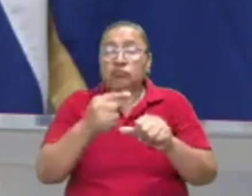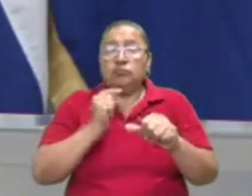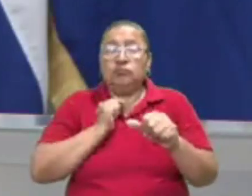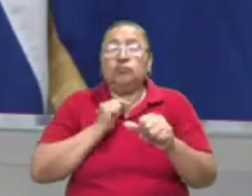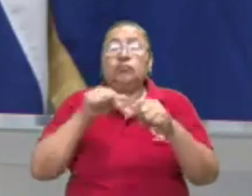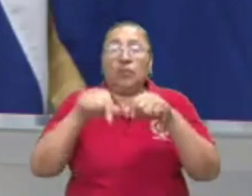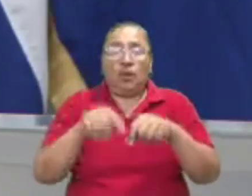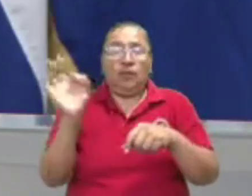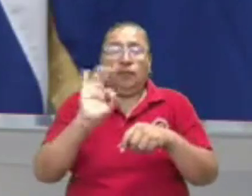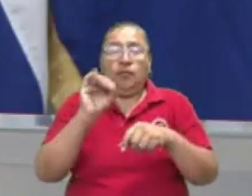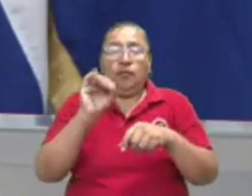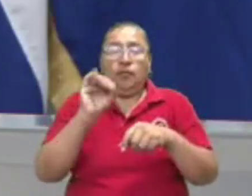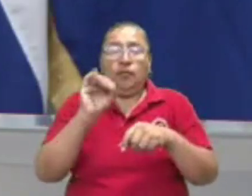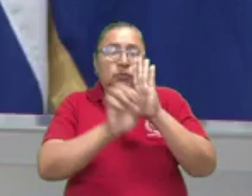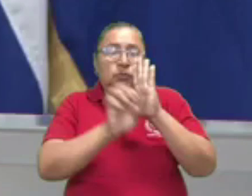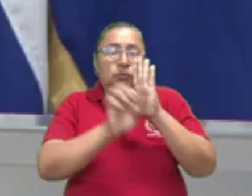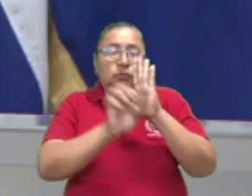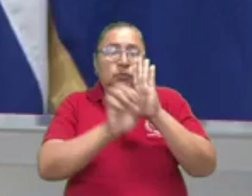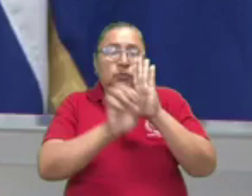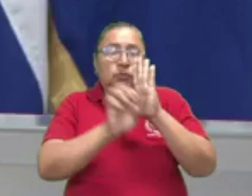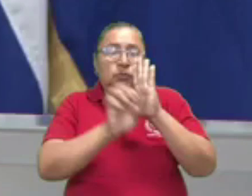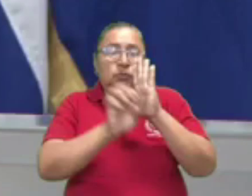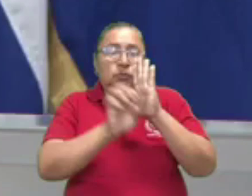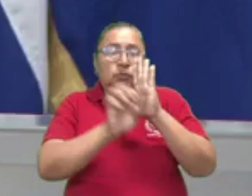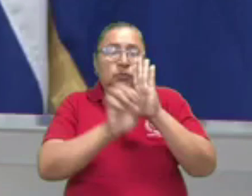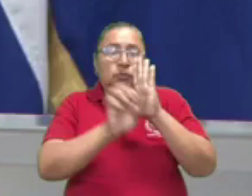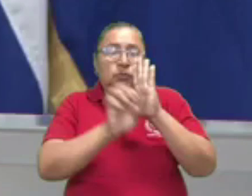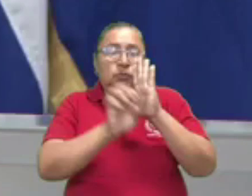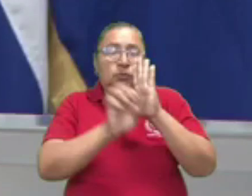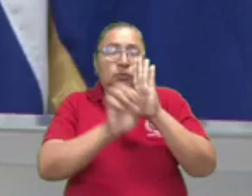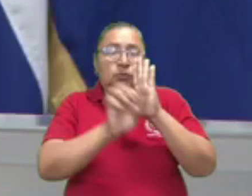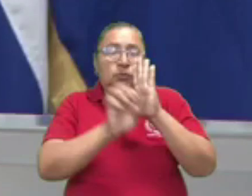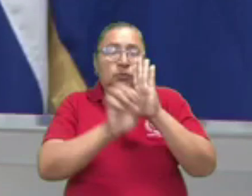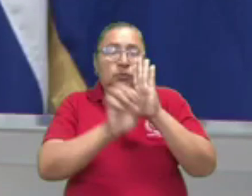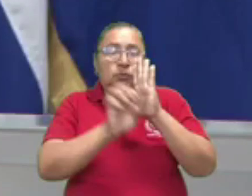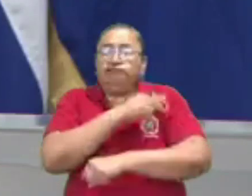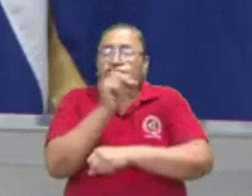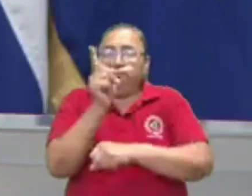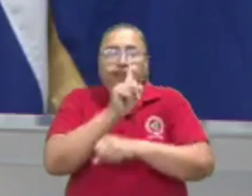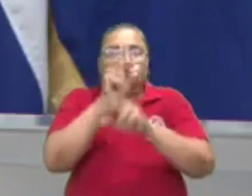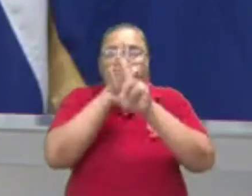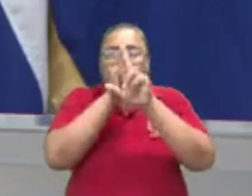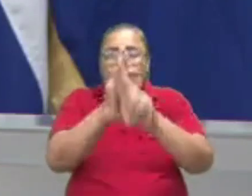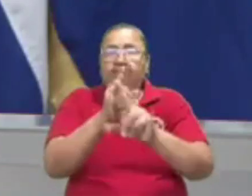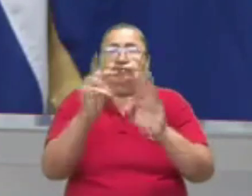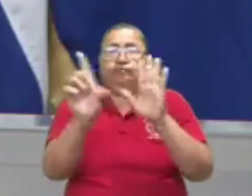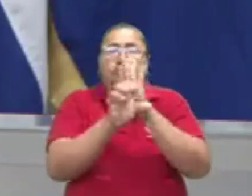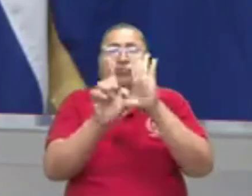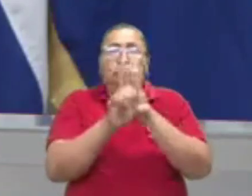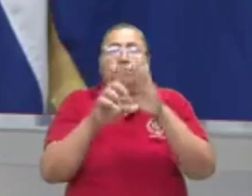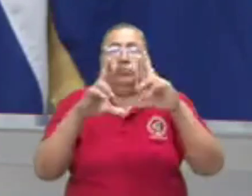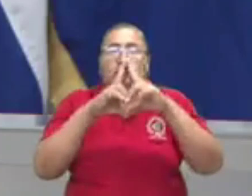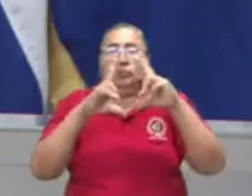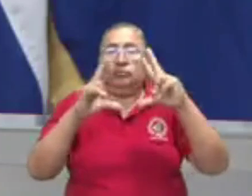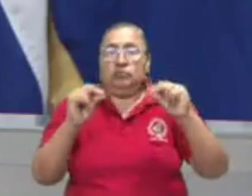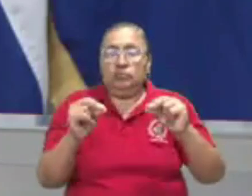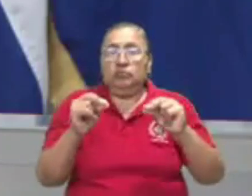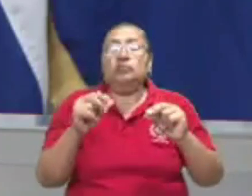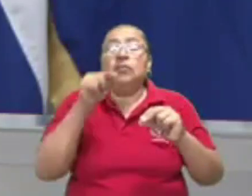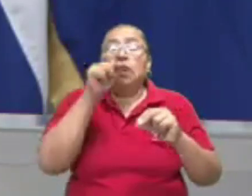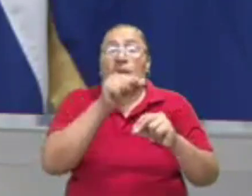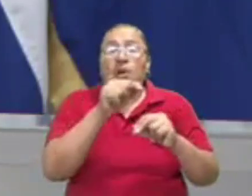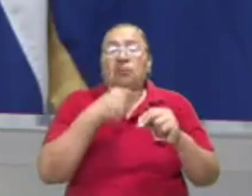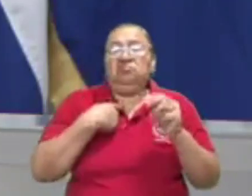constitutiva y estatutos, y la asociación misma transgredió las leyes del país al